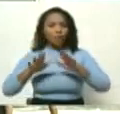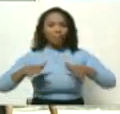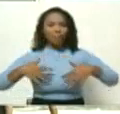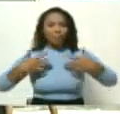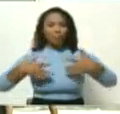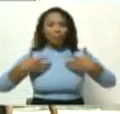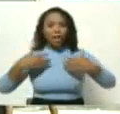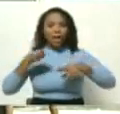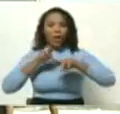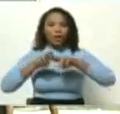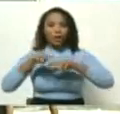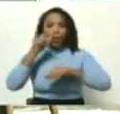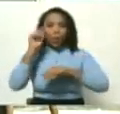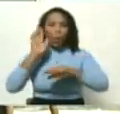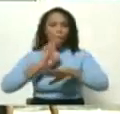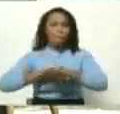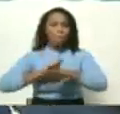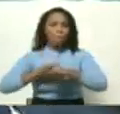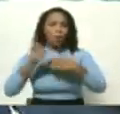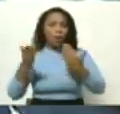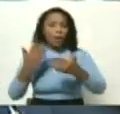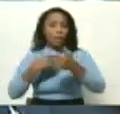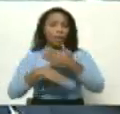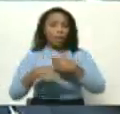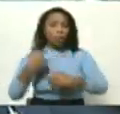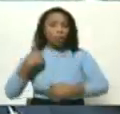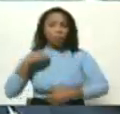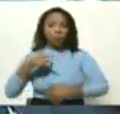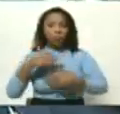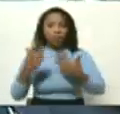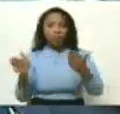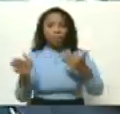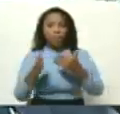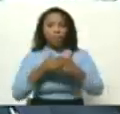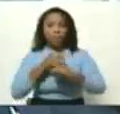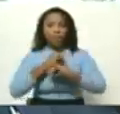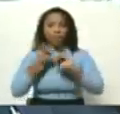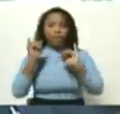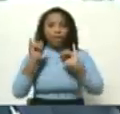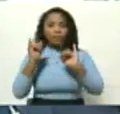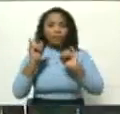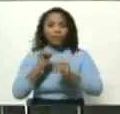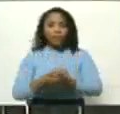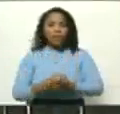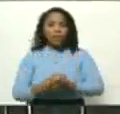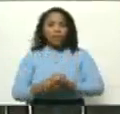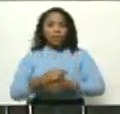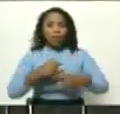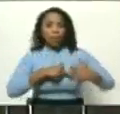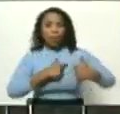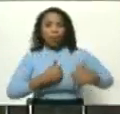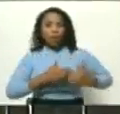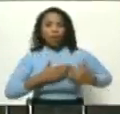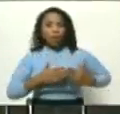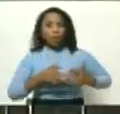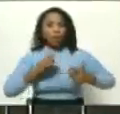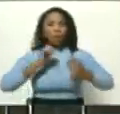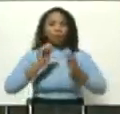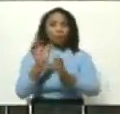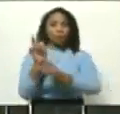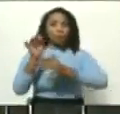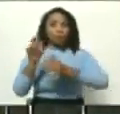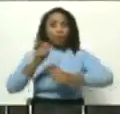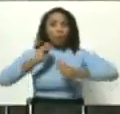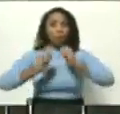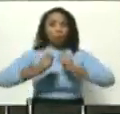para los niños, porque vamos a tener el cierre de las audiciones del Corazón Llanero. Sabe que la